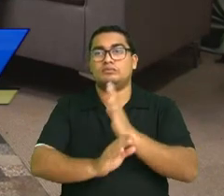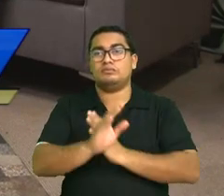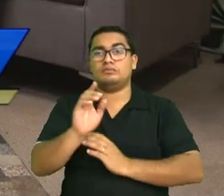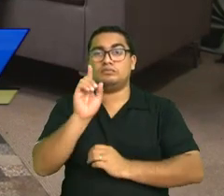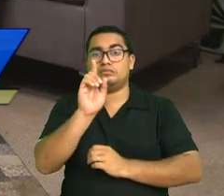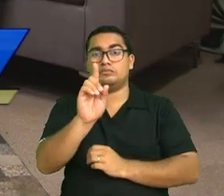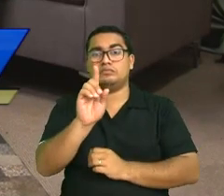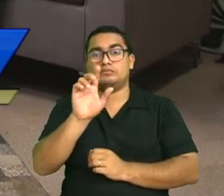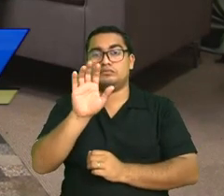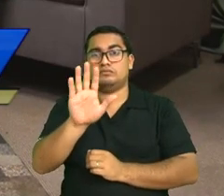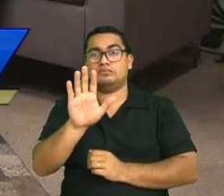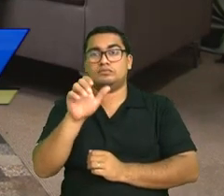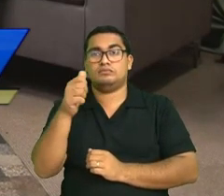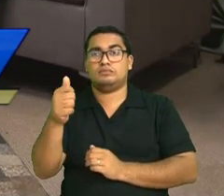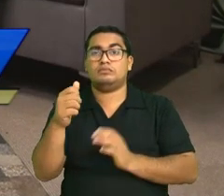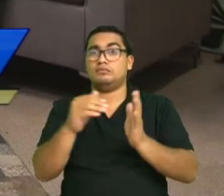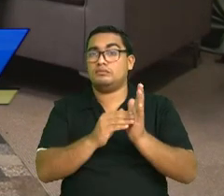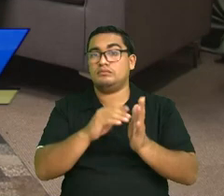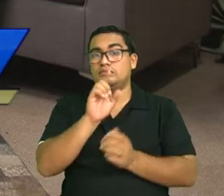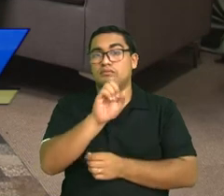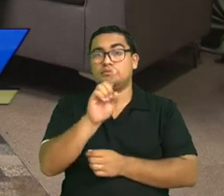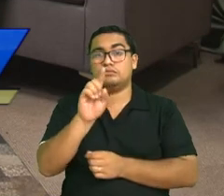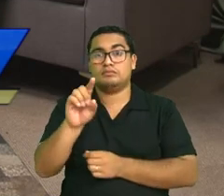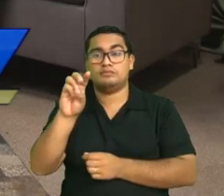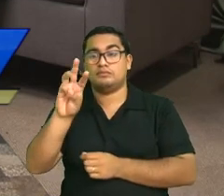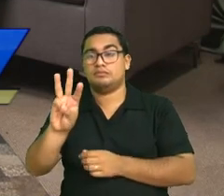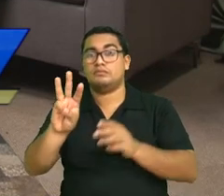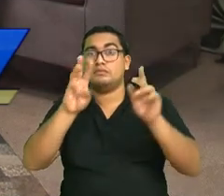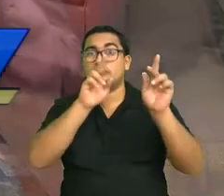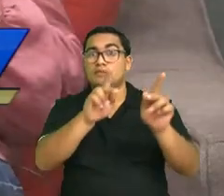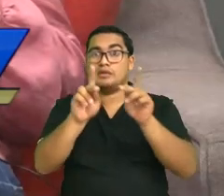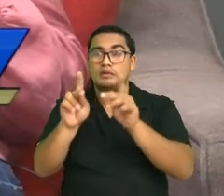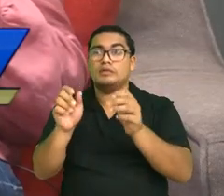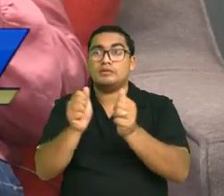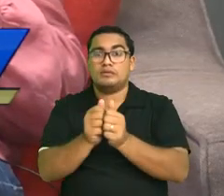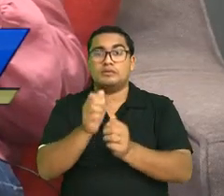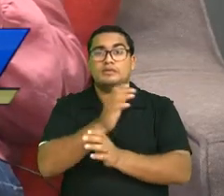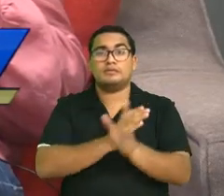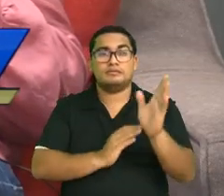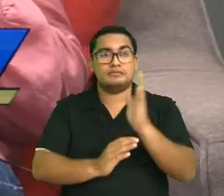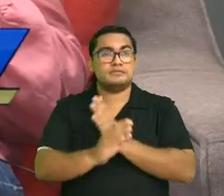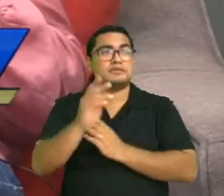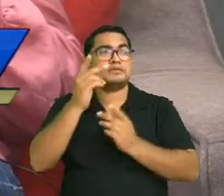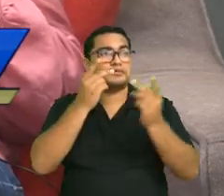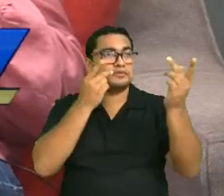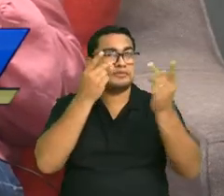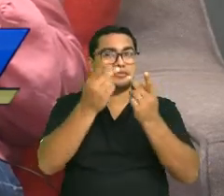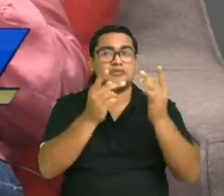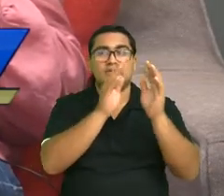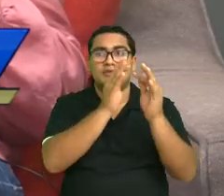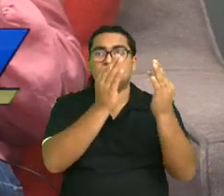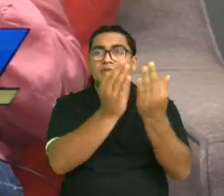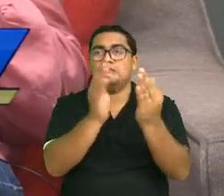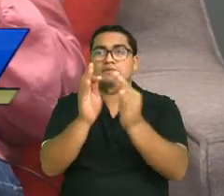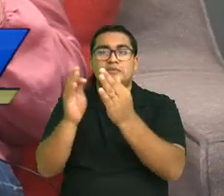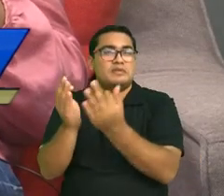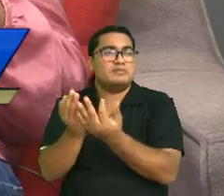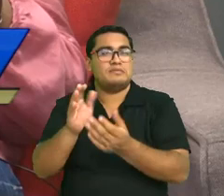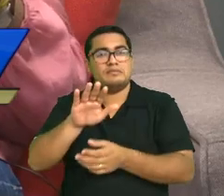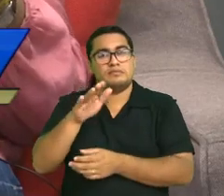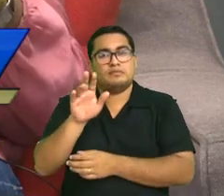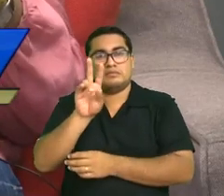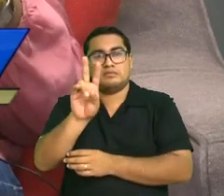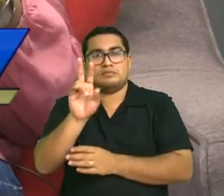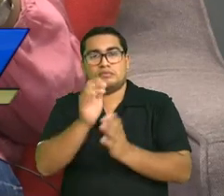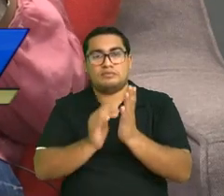156.113 personas, logrando con todo esto visitas a la familia a más de 2.5 millones